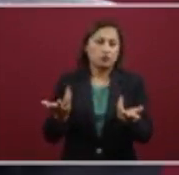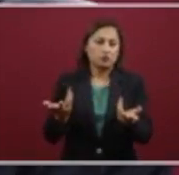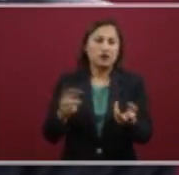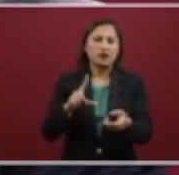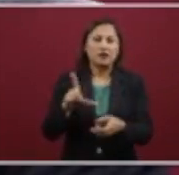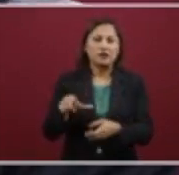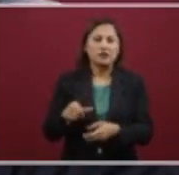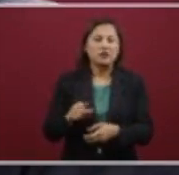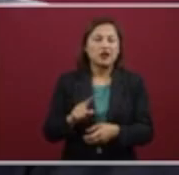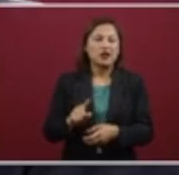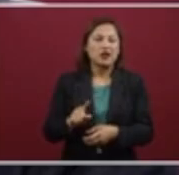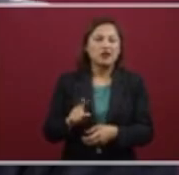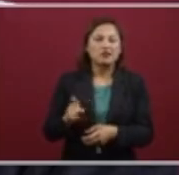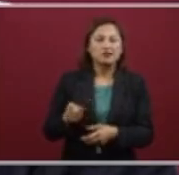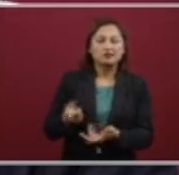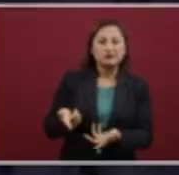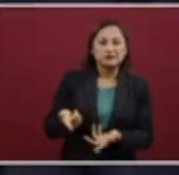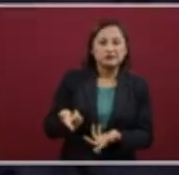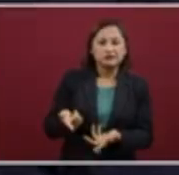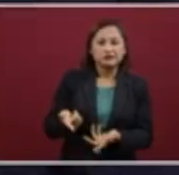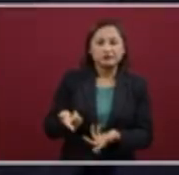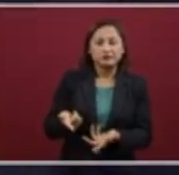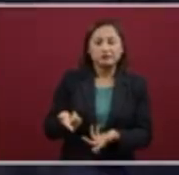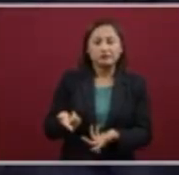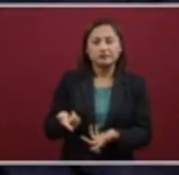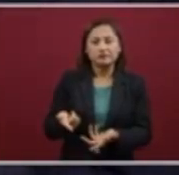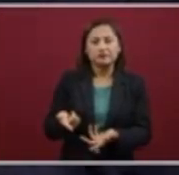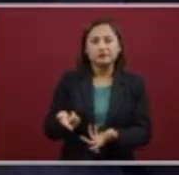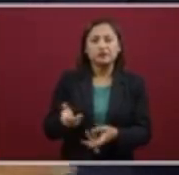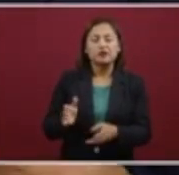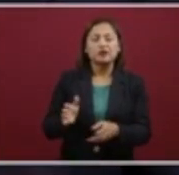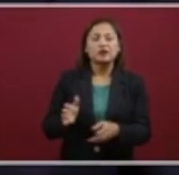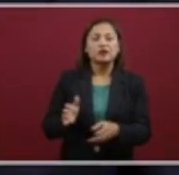porque las aseguradoras